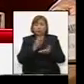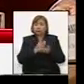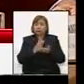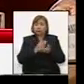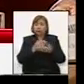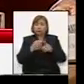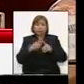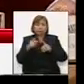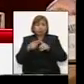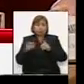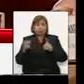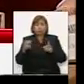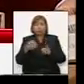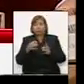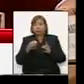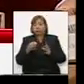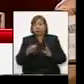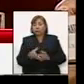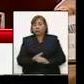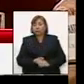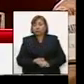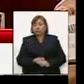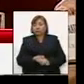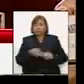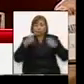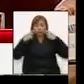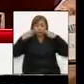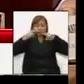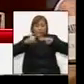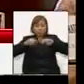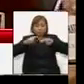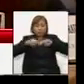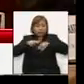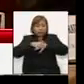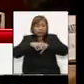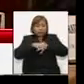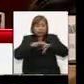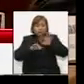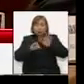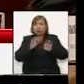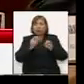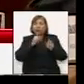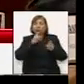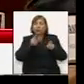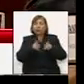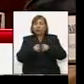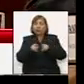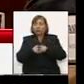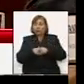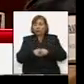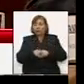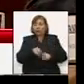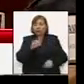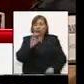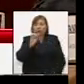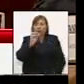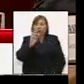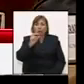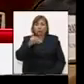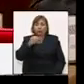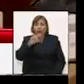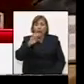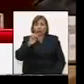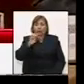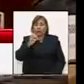participado en varios operativos y en investigaciones, como es el caso de los babies de Oquendo,